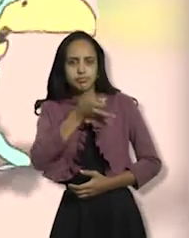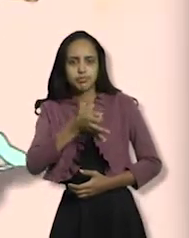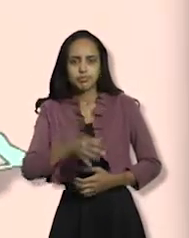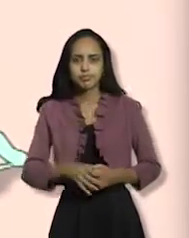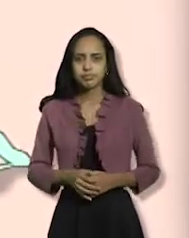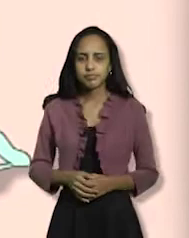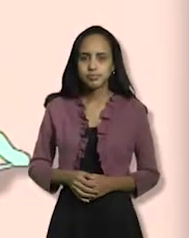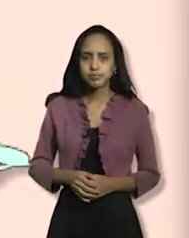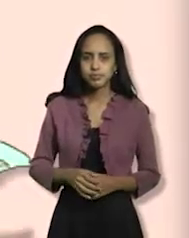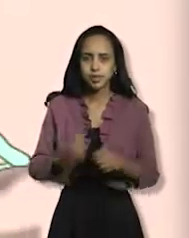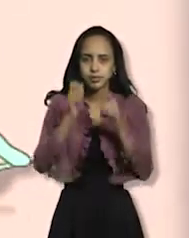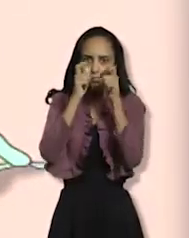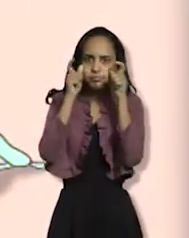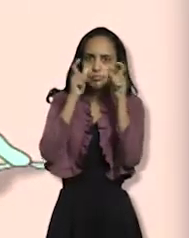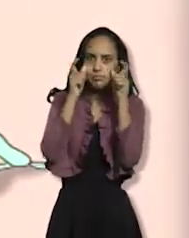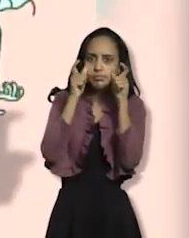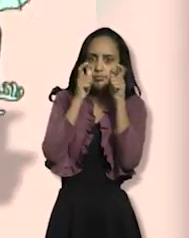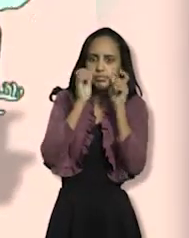¡Gracias!